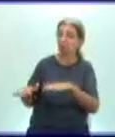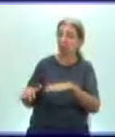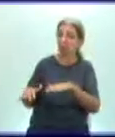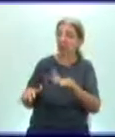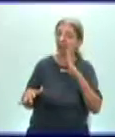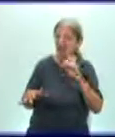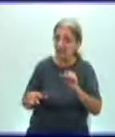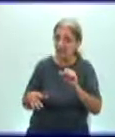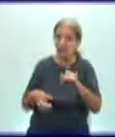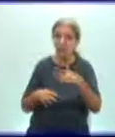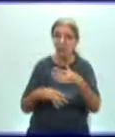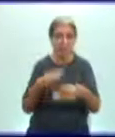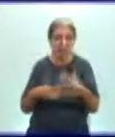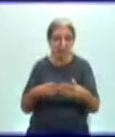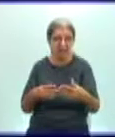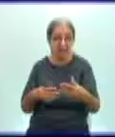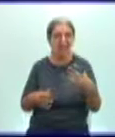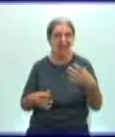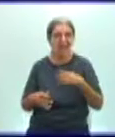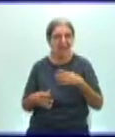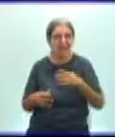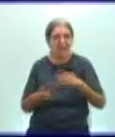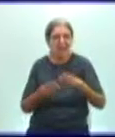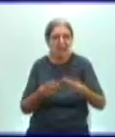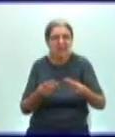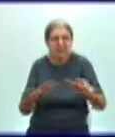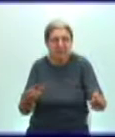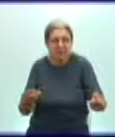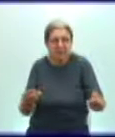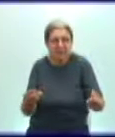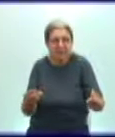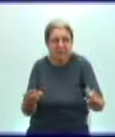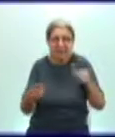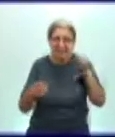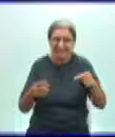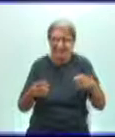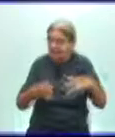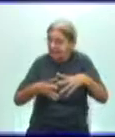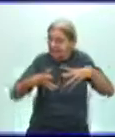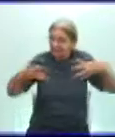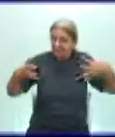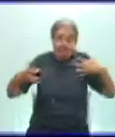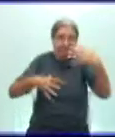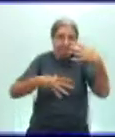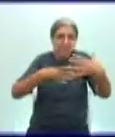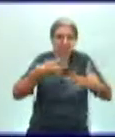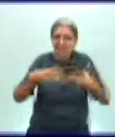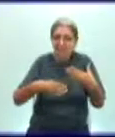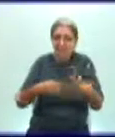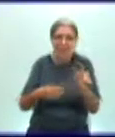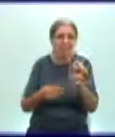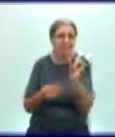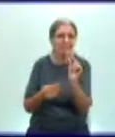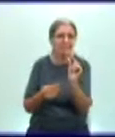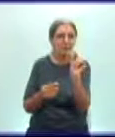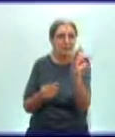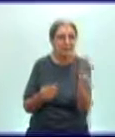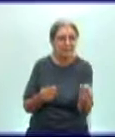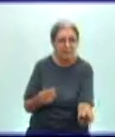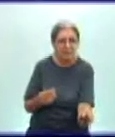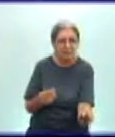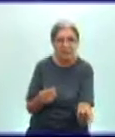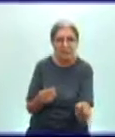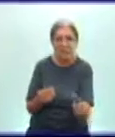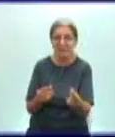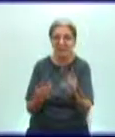La tenencia de la tierra es un gran problema en América. Los latifundios, la tenencia de tierra en manos de